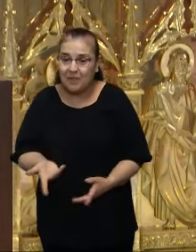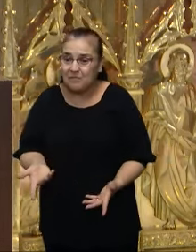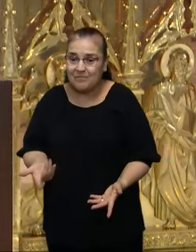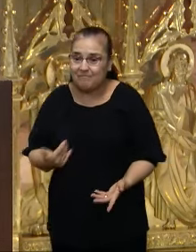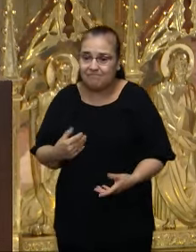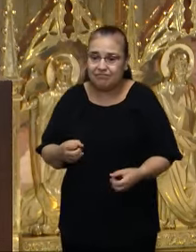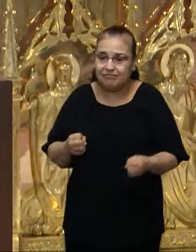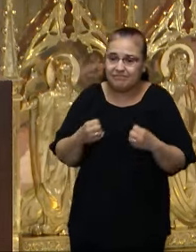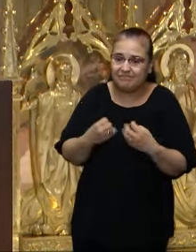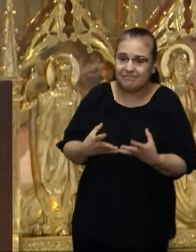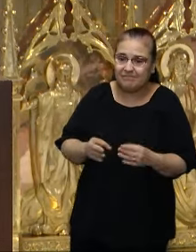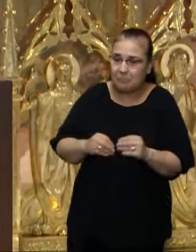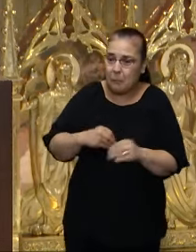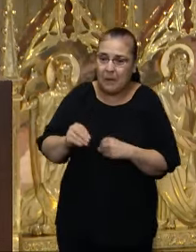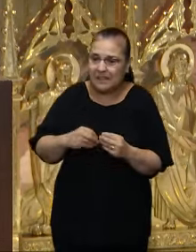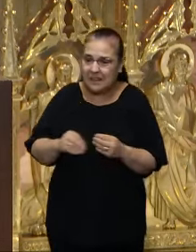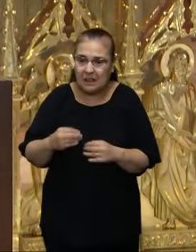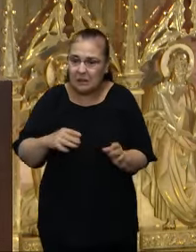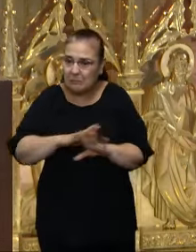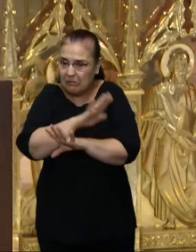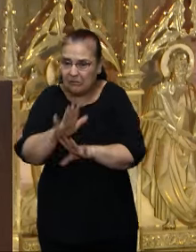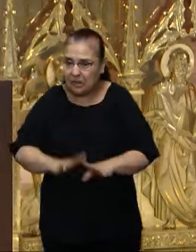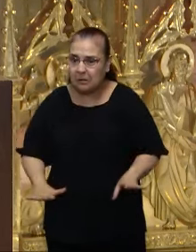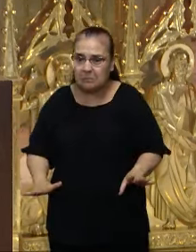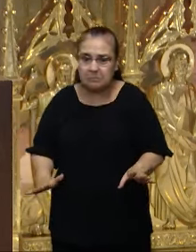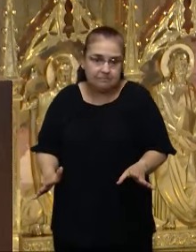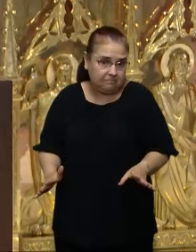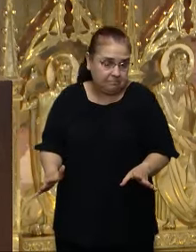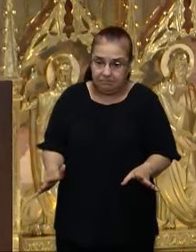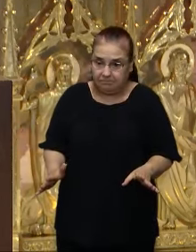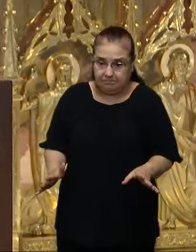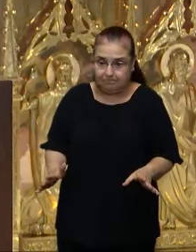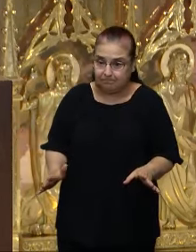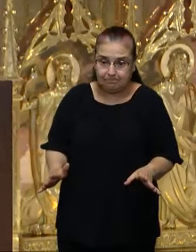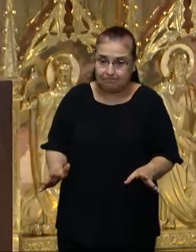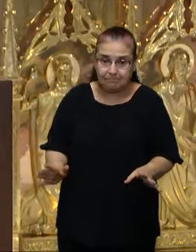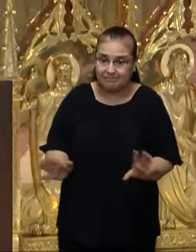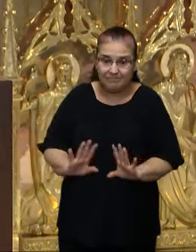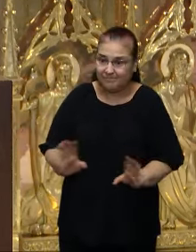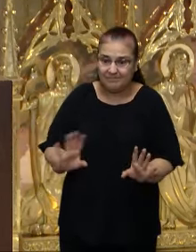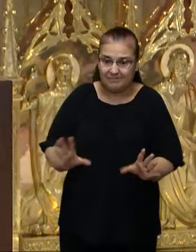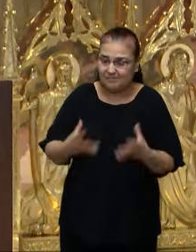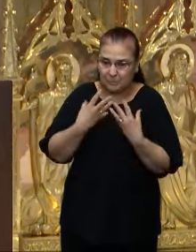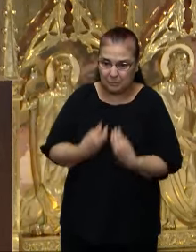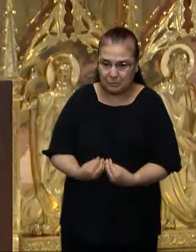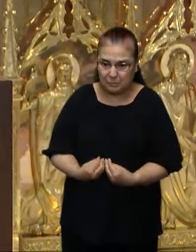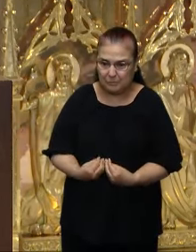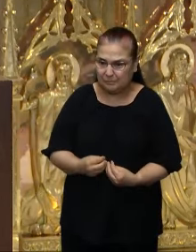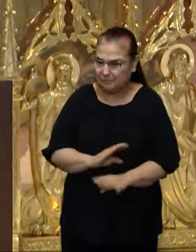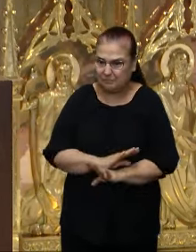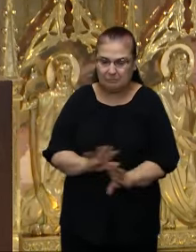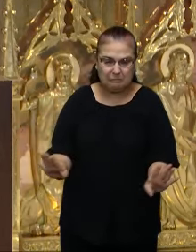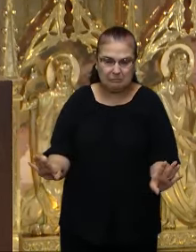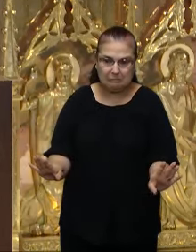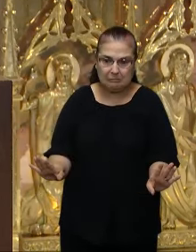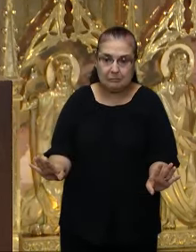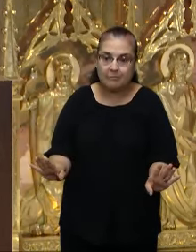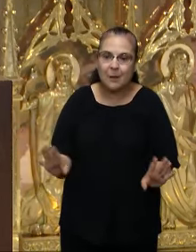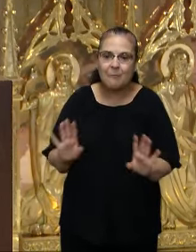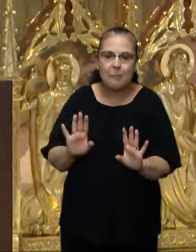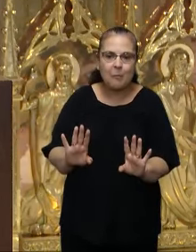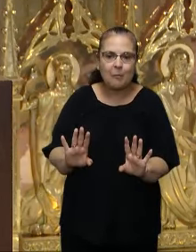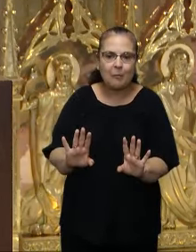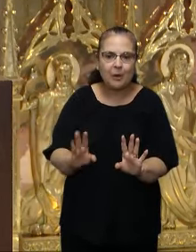bienes materiales al final nos hacen unos desgraciados. En cambio,